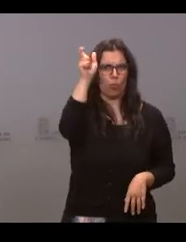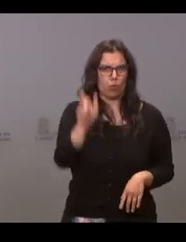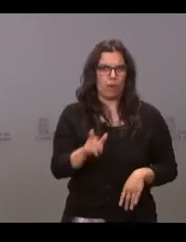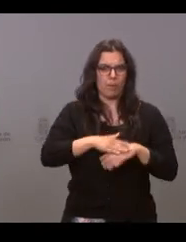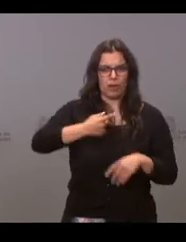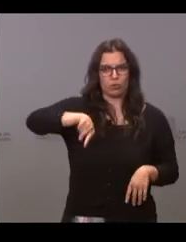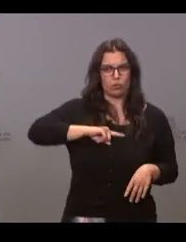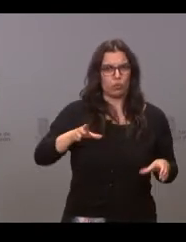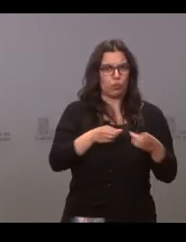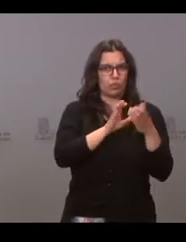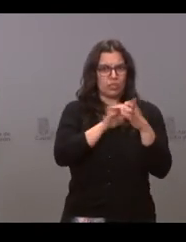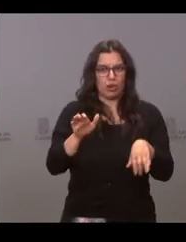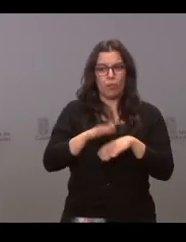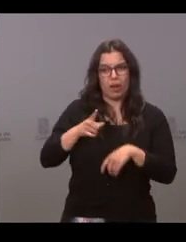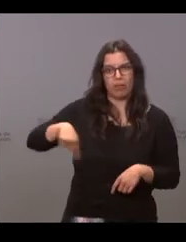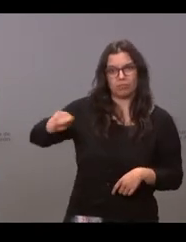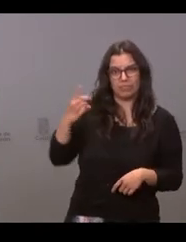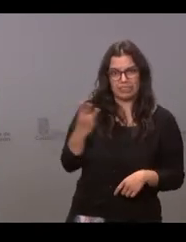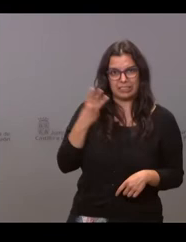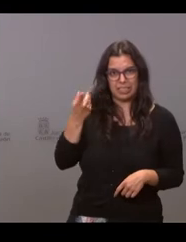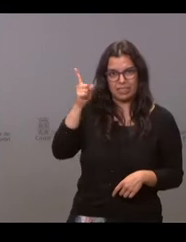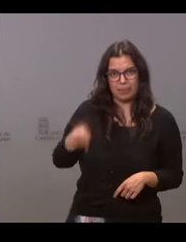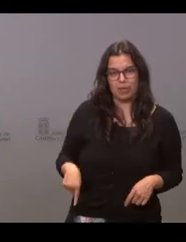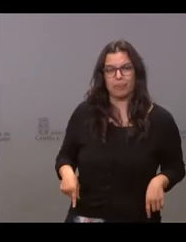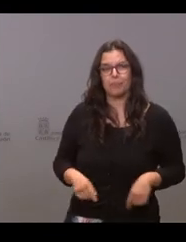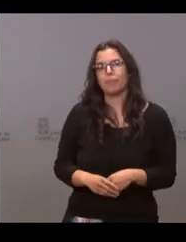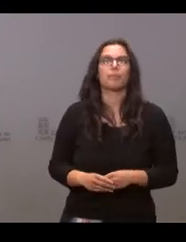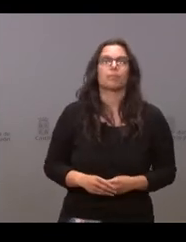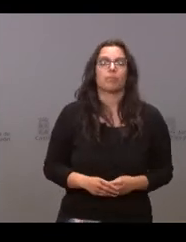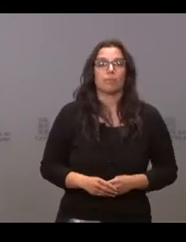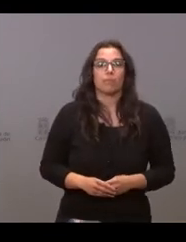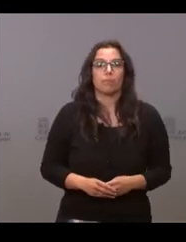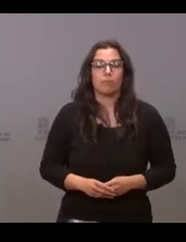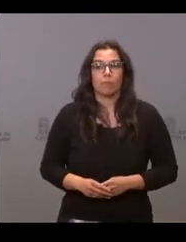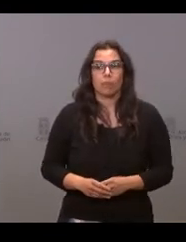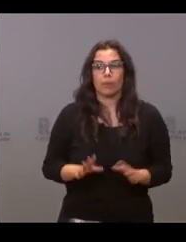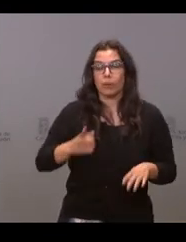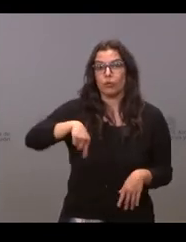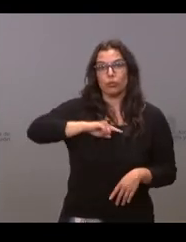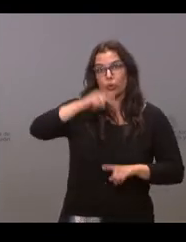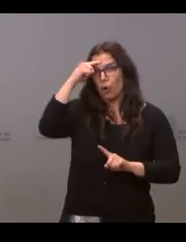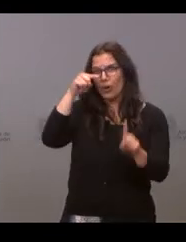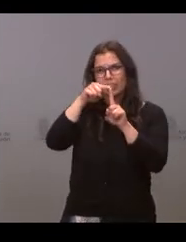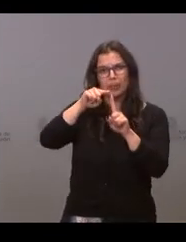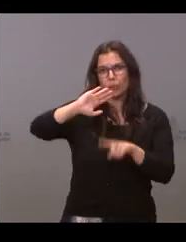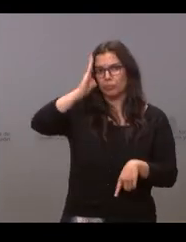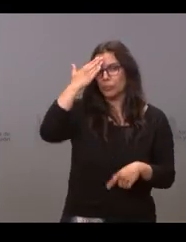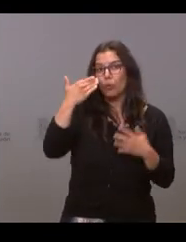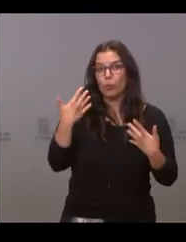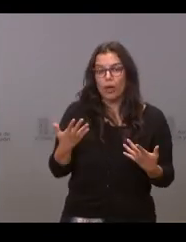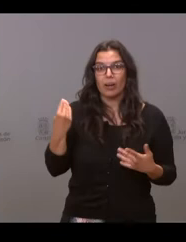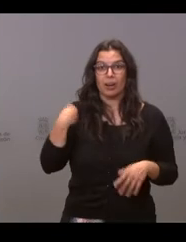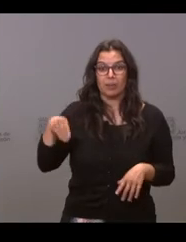castilla y léon para las tres organizaciones que aquí estamos pero nuestro objetivo inicial es recuperar